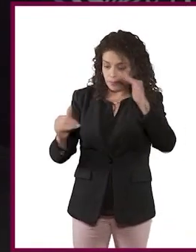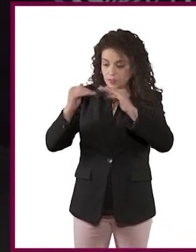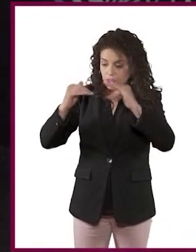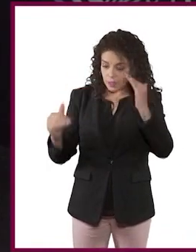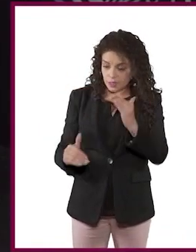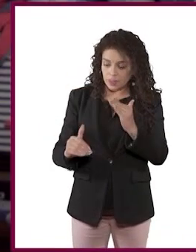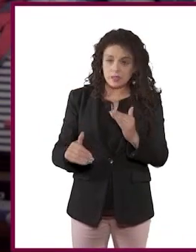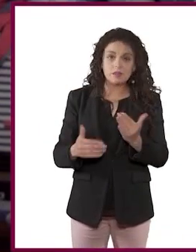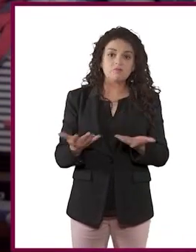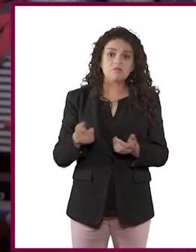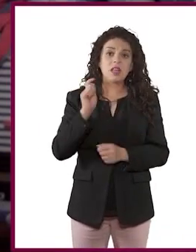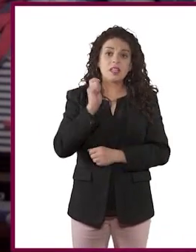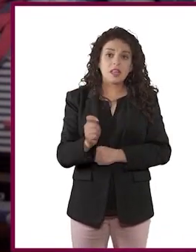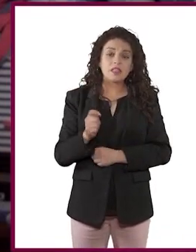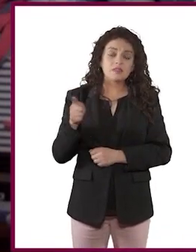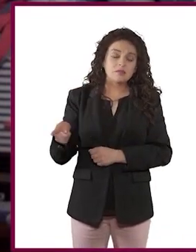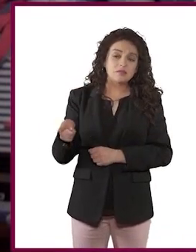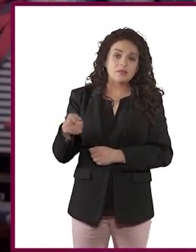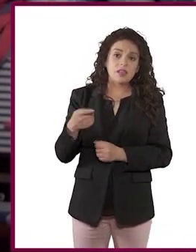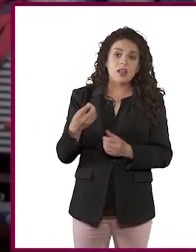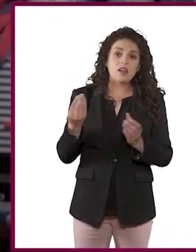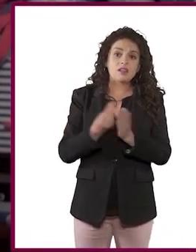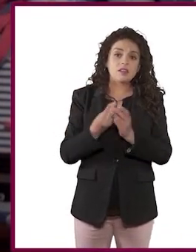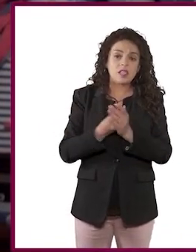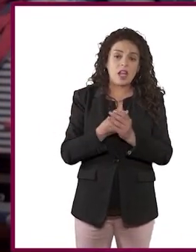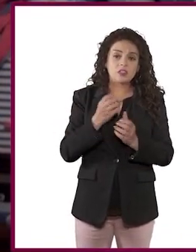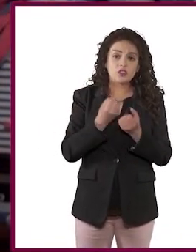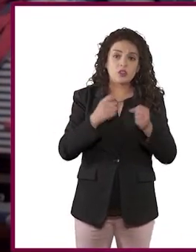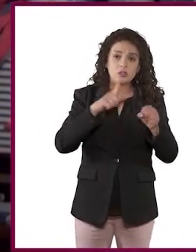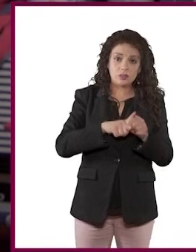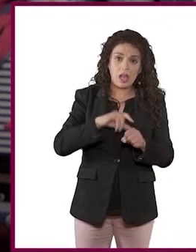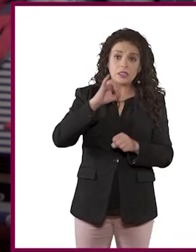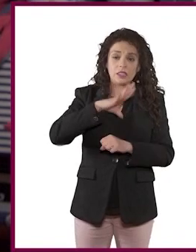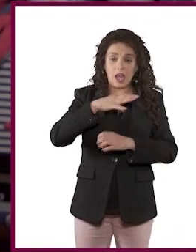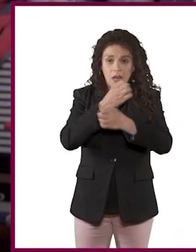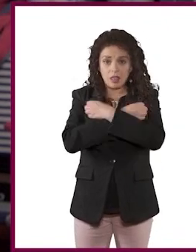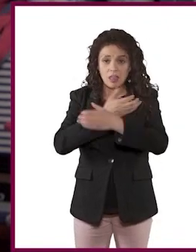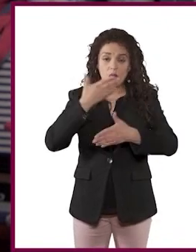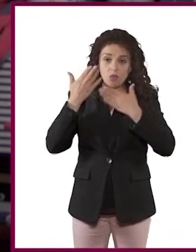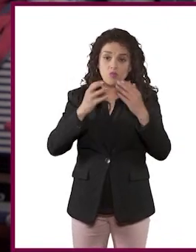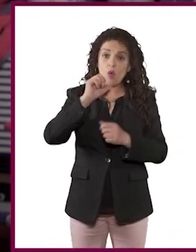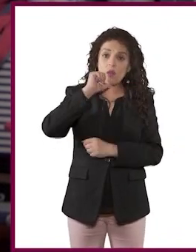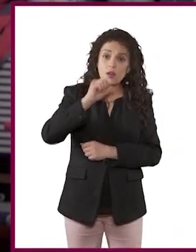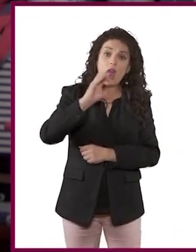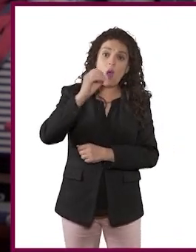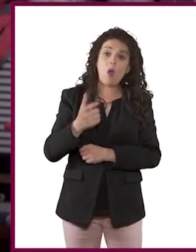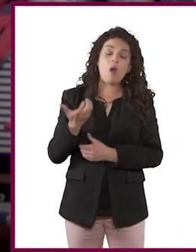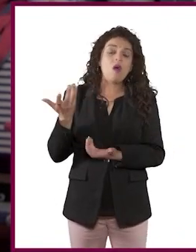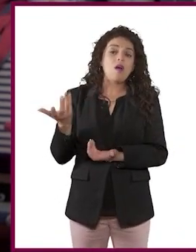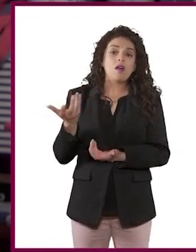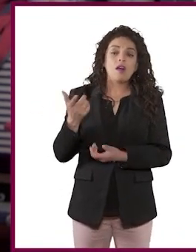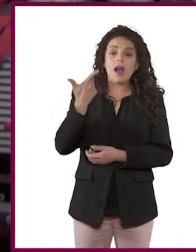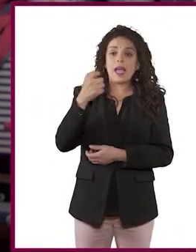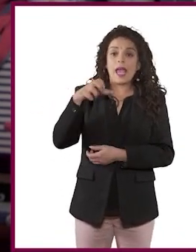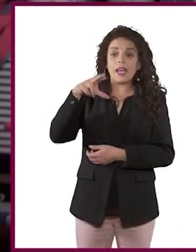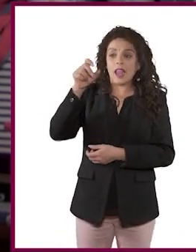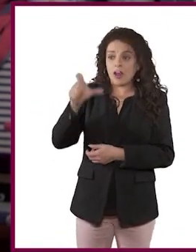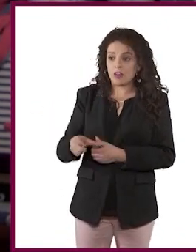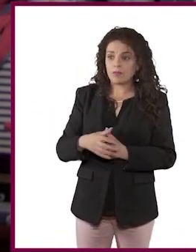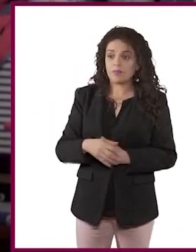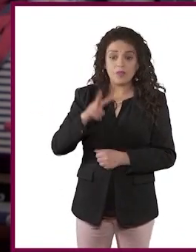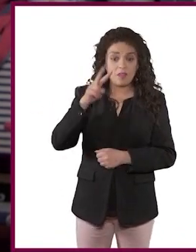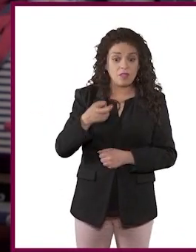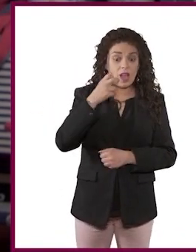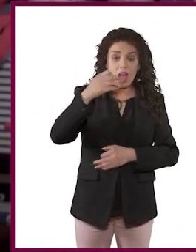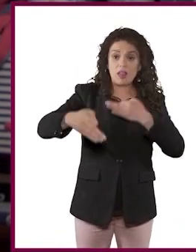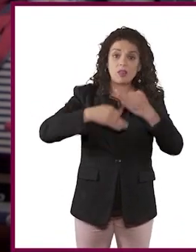entre géneros. Permitir que se naturalice esta violencia igual que las demás, fuera del espacio de trabajo, nos